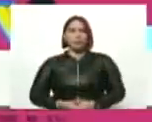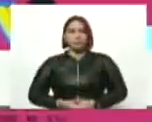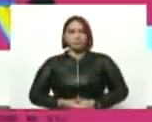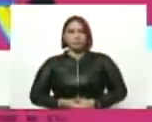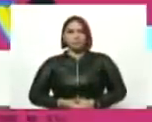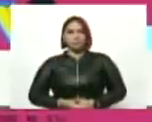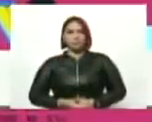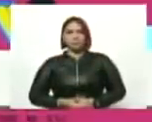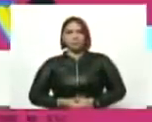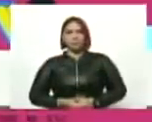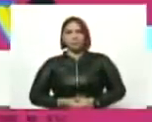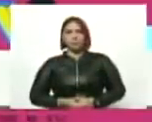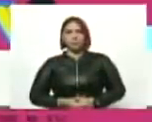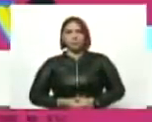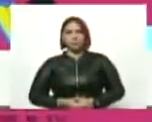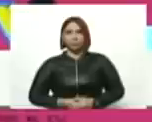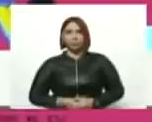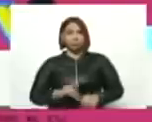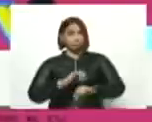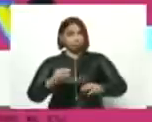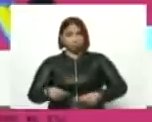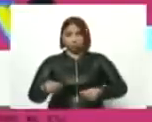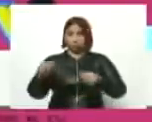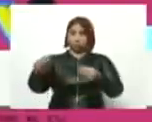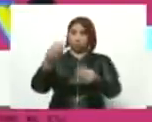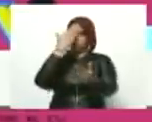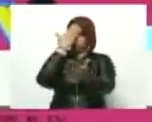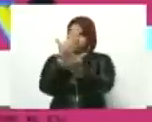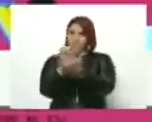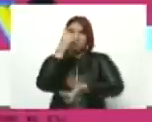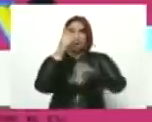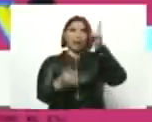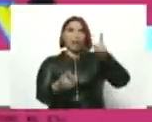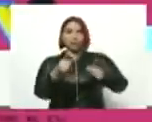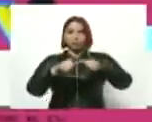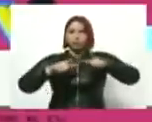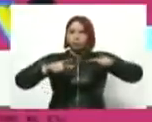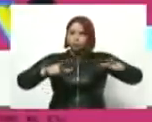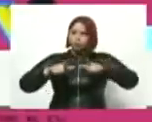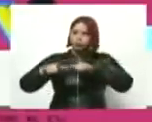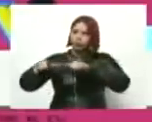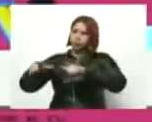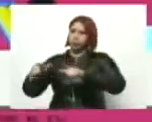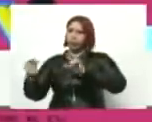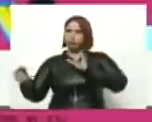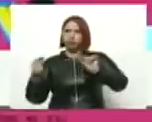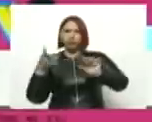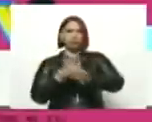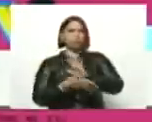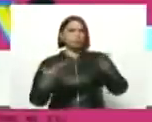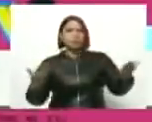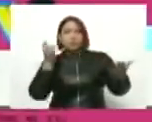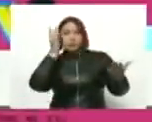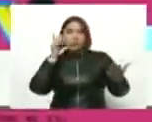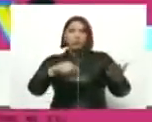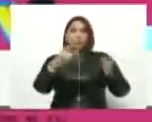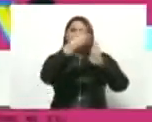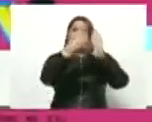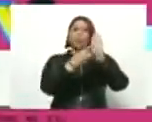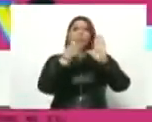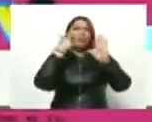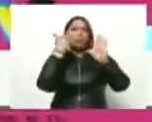término, que ya ha sido presentada en algunos escenarios. ¿Para generar documentos para